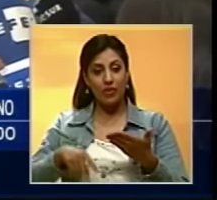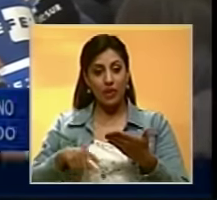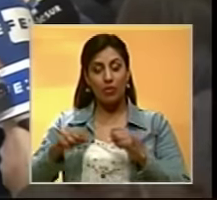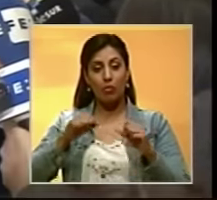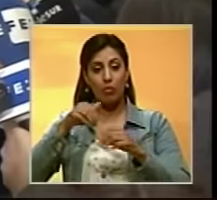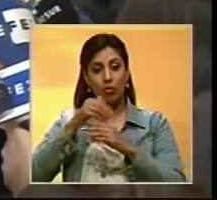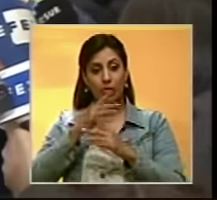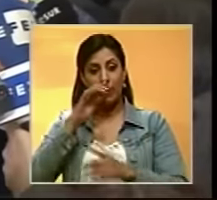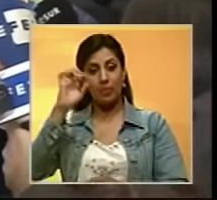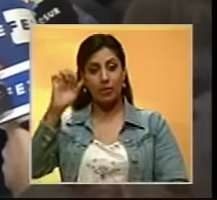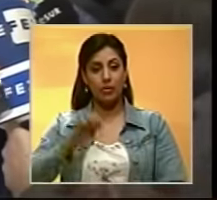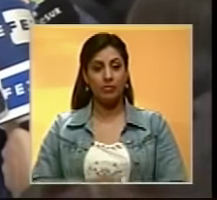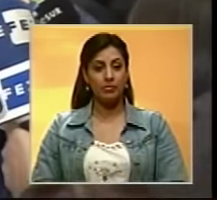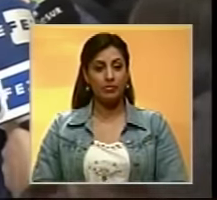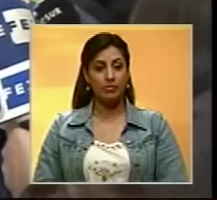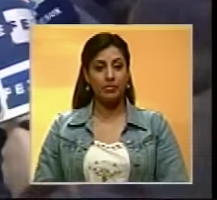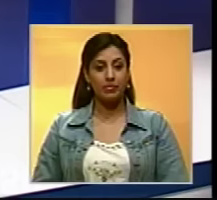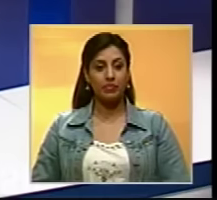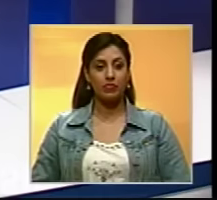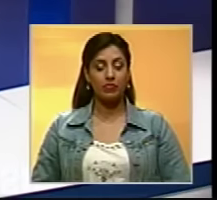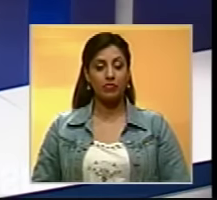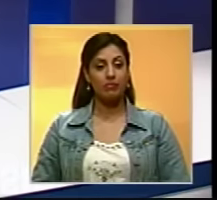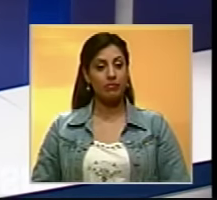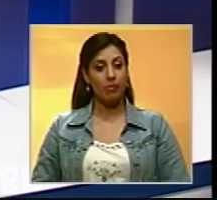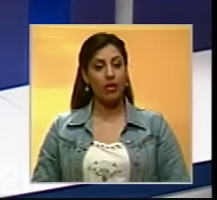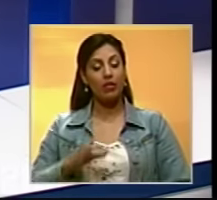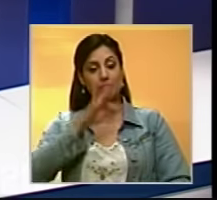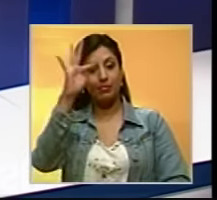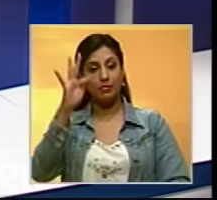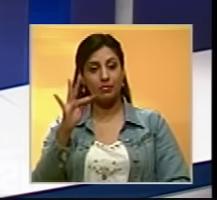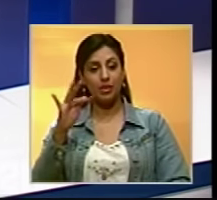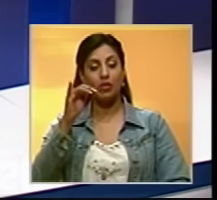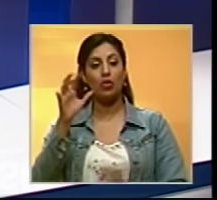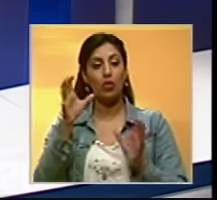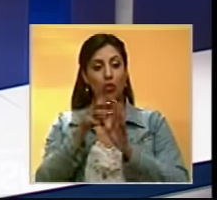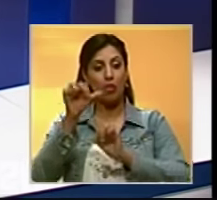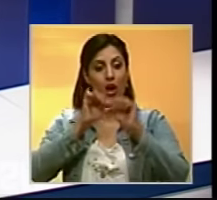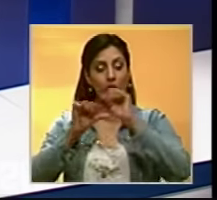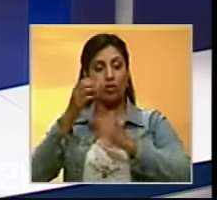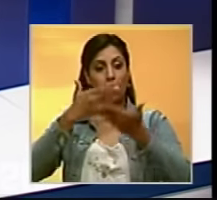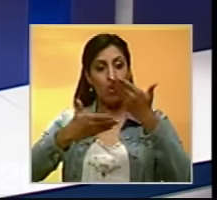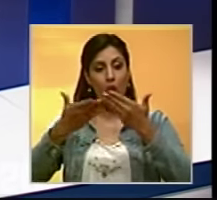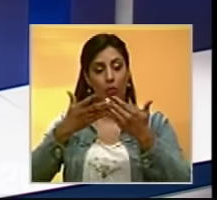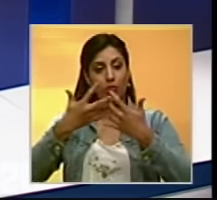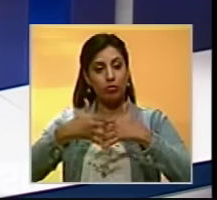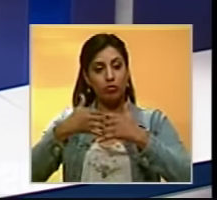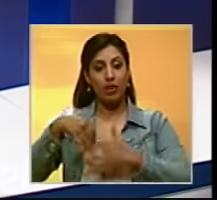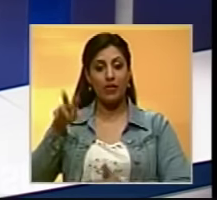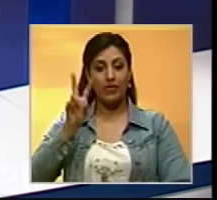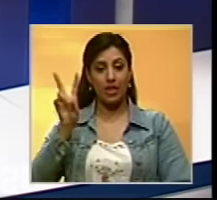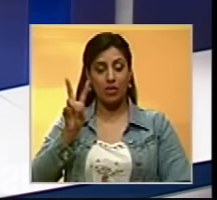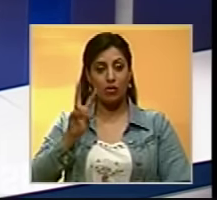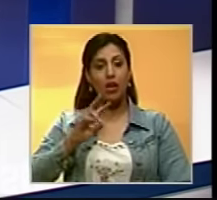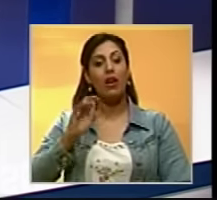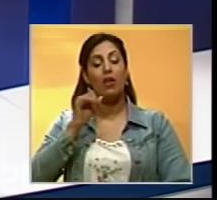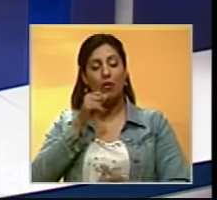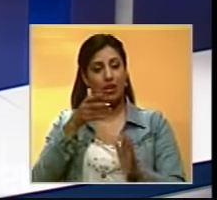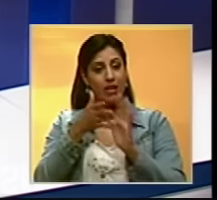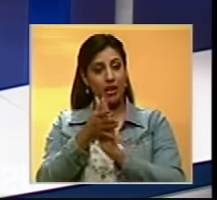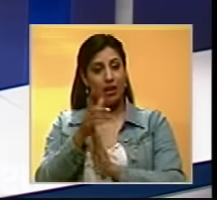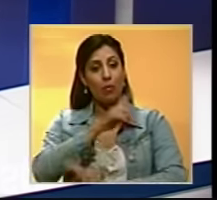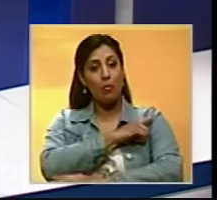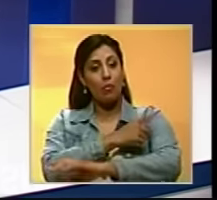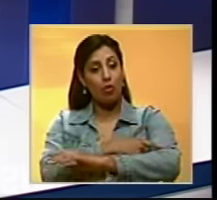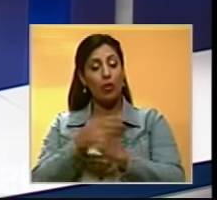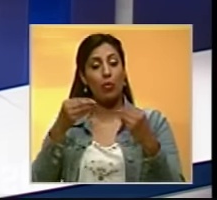activar el revocatorio y la federación de cámaras aciones de comercio y producción de Venezuela fedecámaras exhorta a los